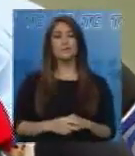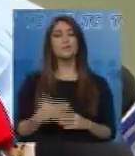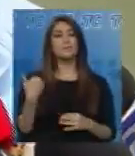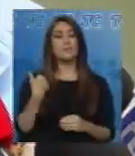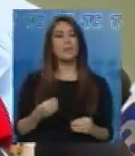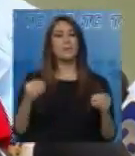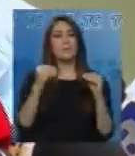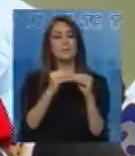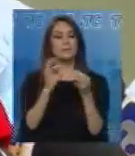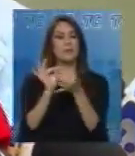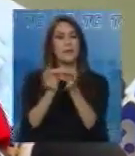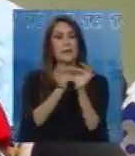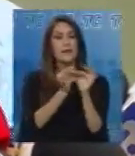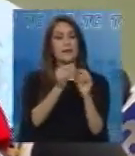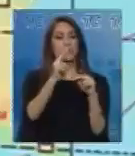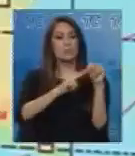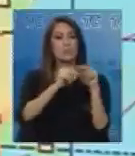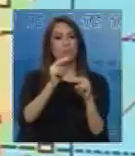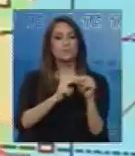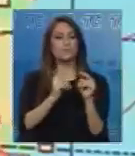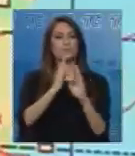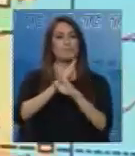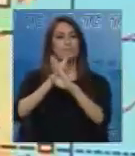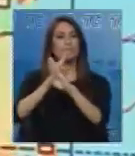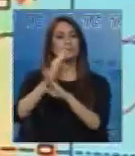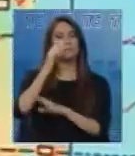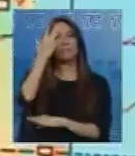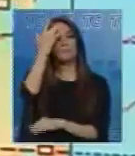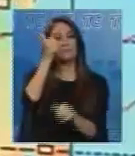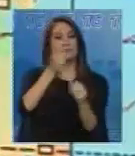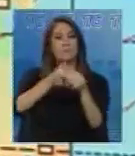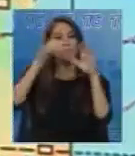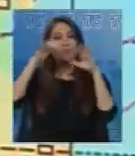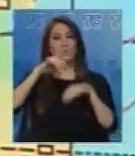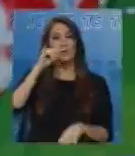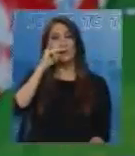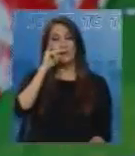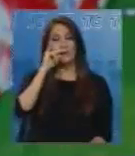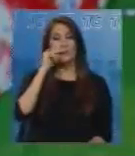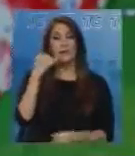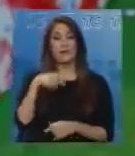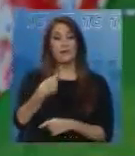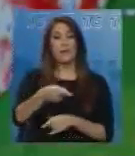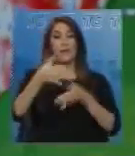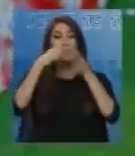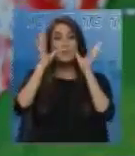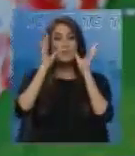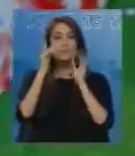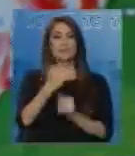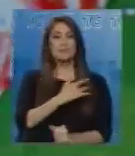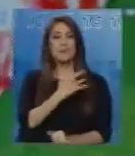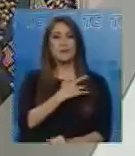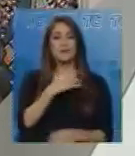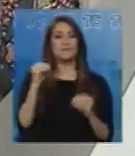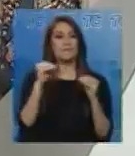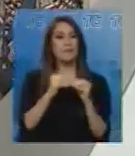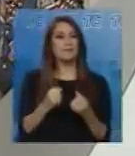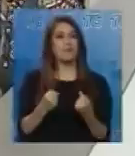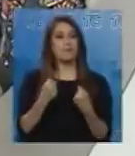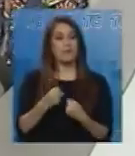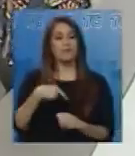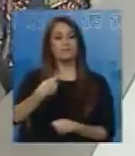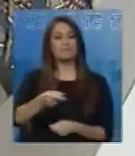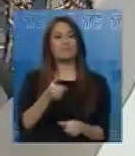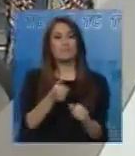mayor infraestructura para soportar el Niño. Hasta ahora el escenario más seguro es que en diciembre se sienta con intensidad el Niño, el cual según